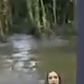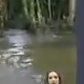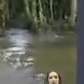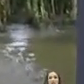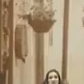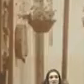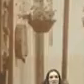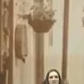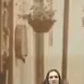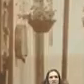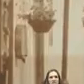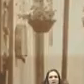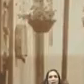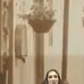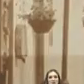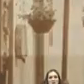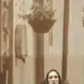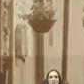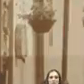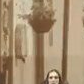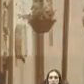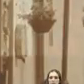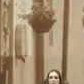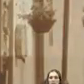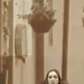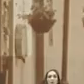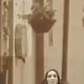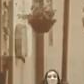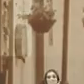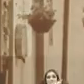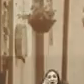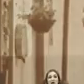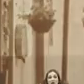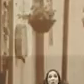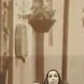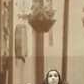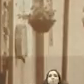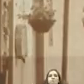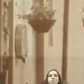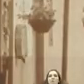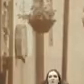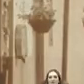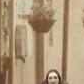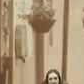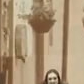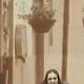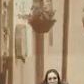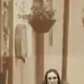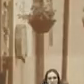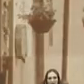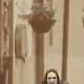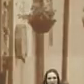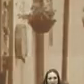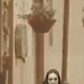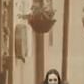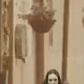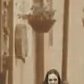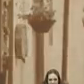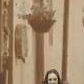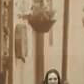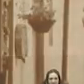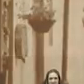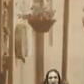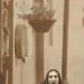alerta amarilla. Ya está en Barranquilla la draga china que continuará el mantenimiento del río Magdalena. Sin embargo, aún no está en funcionamiento por